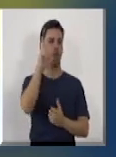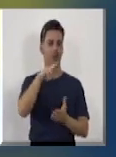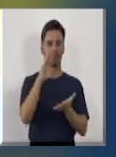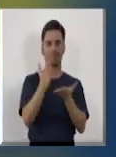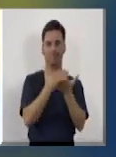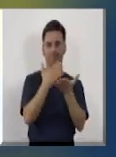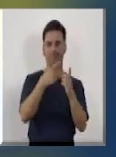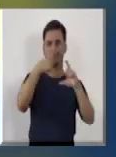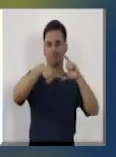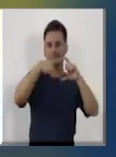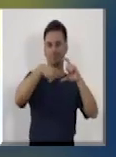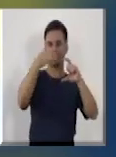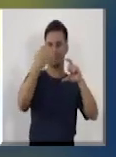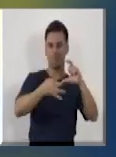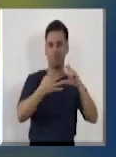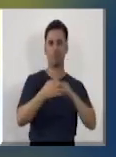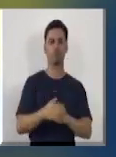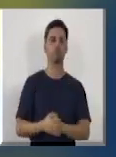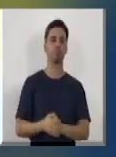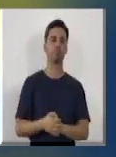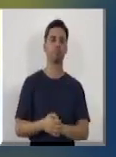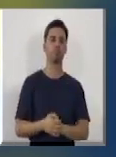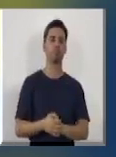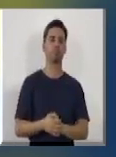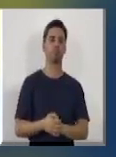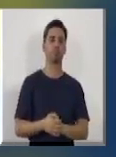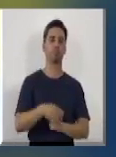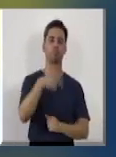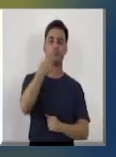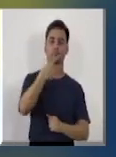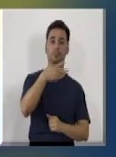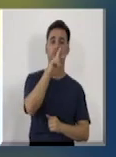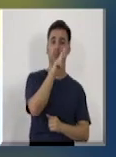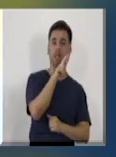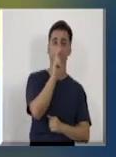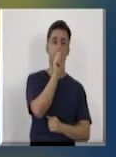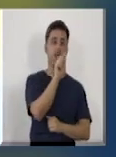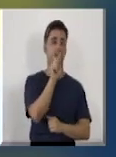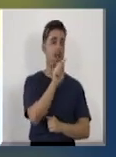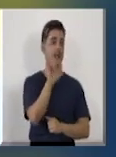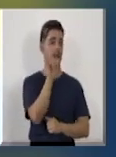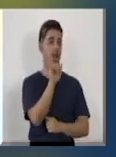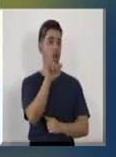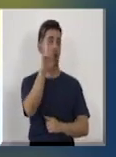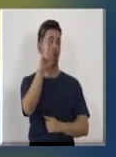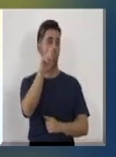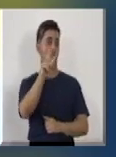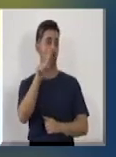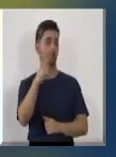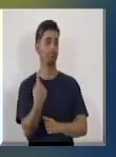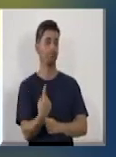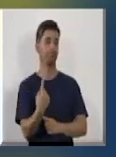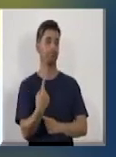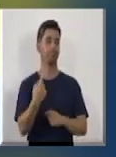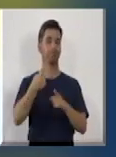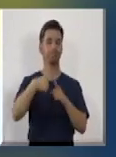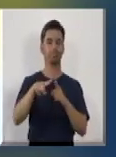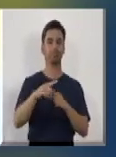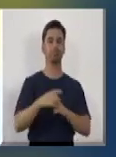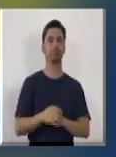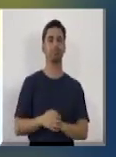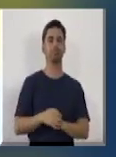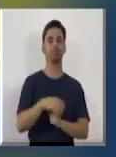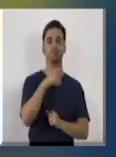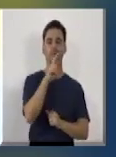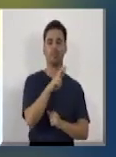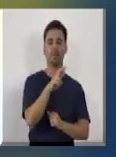el valor de la intensidad. Y por lo tanto, la intensidad va a ser igual a 0,8 amperes, la tensión a 1,5 volt